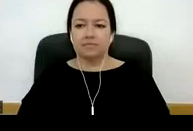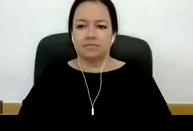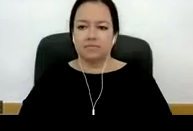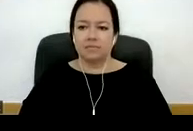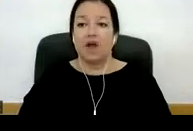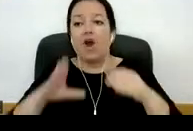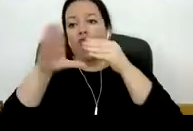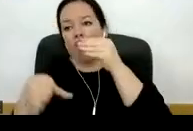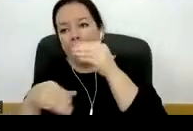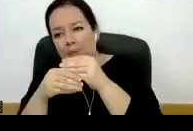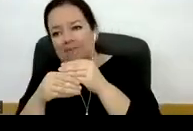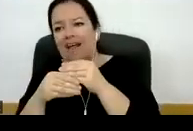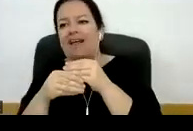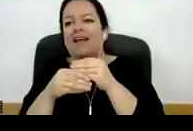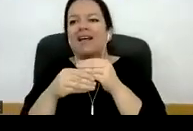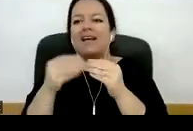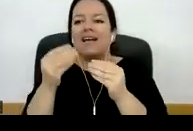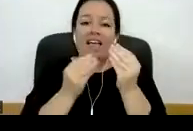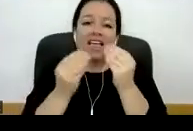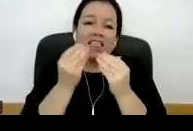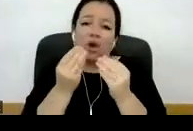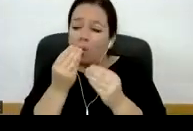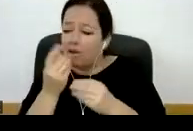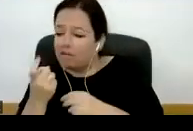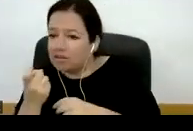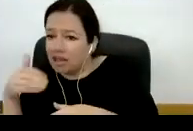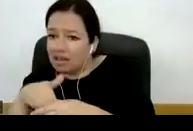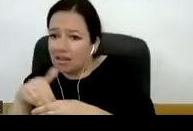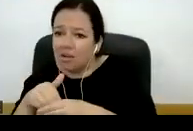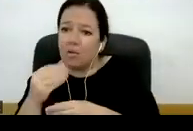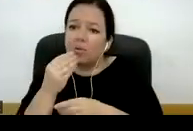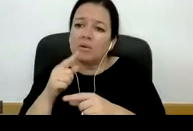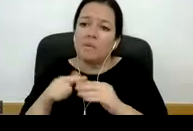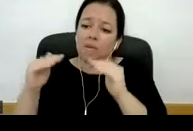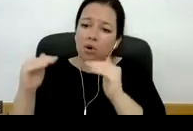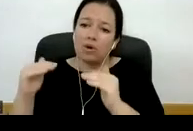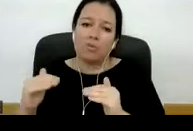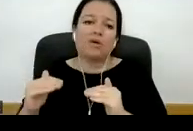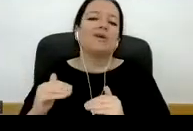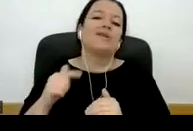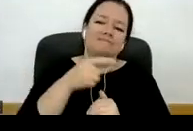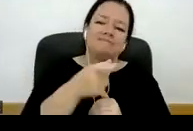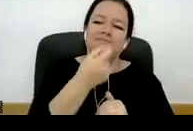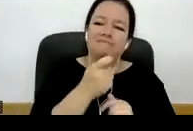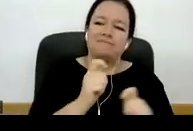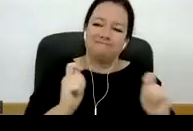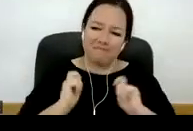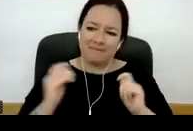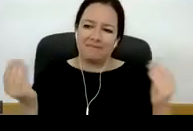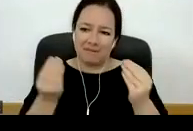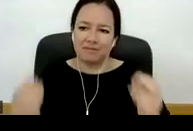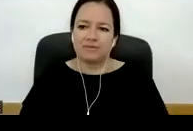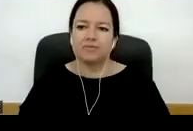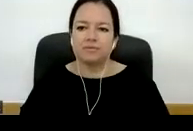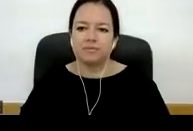complementar, por tanto, una dieta que podría ser carencial por eso, porque tenemos menos oportunidad de introducir calorías